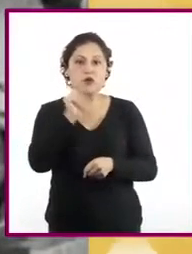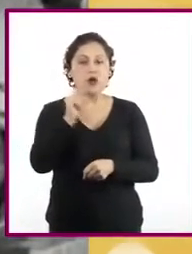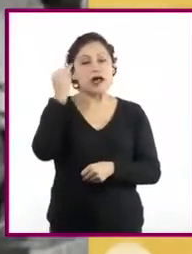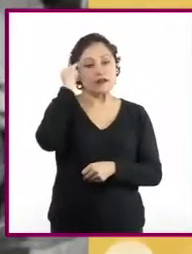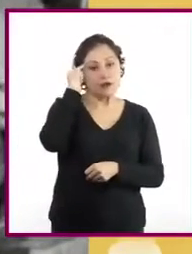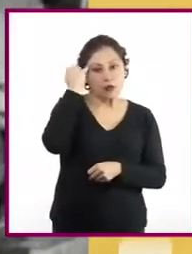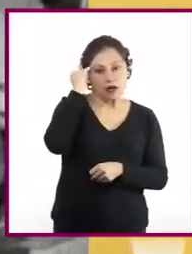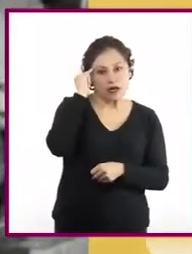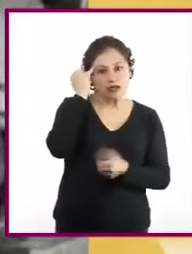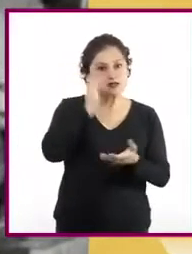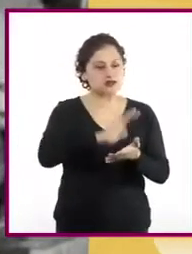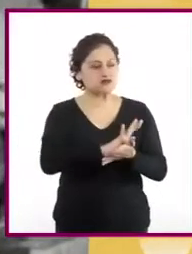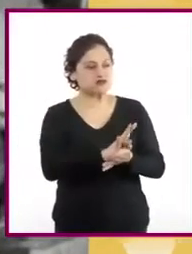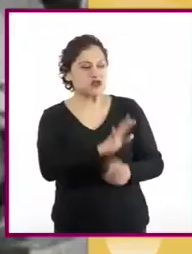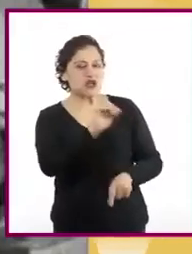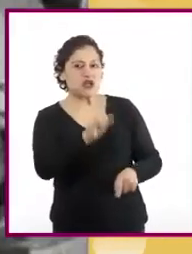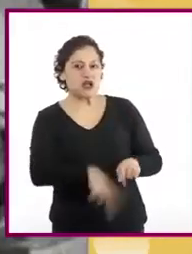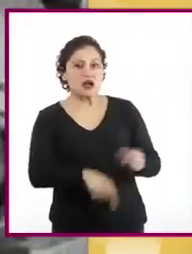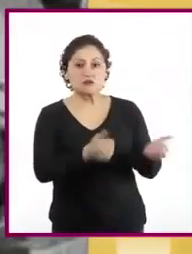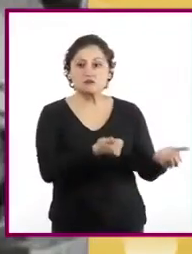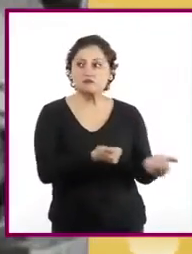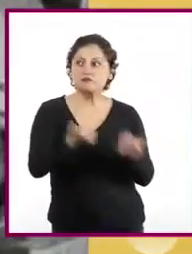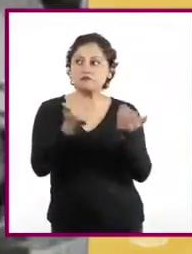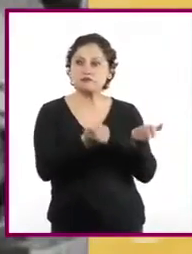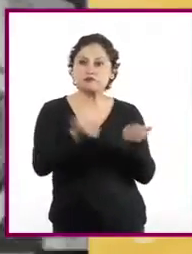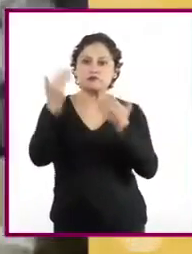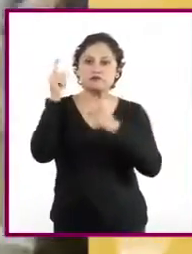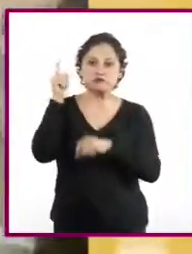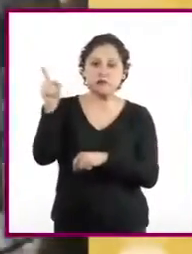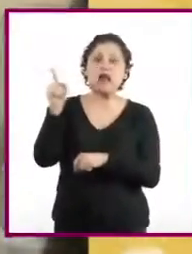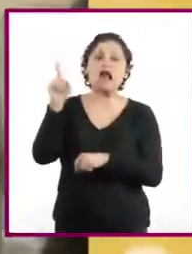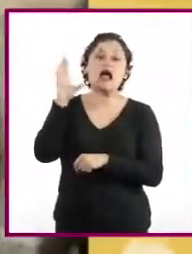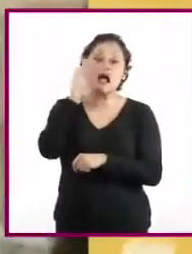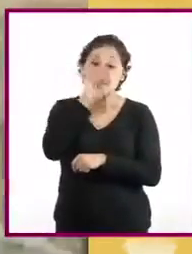exterminados, hubo grandes importaciones de esclavos africanos.